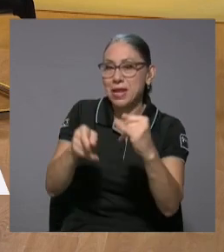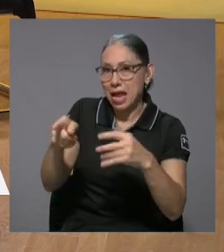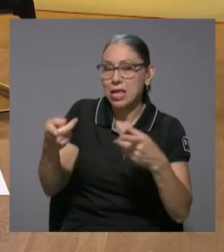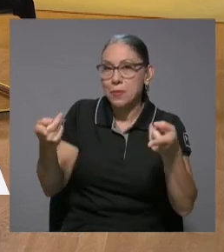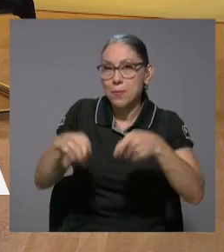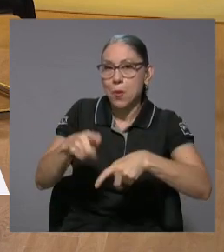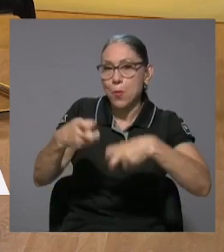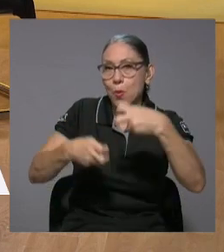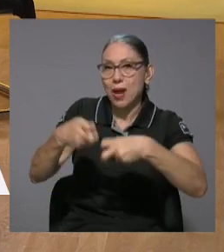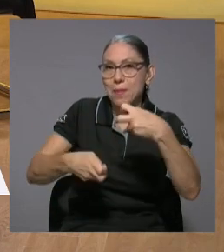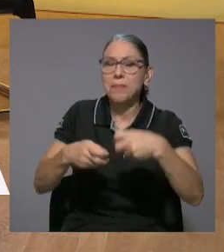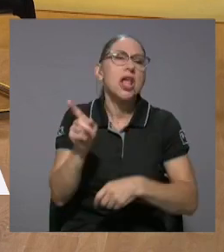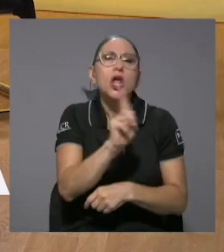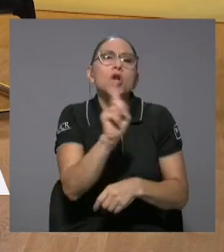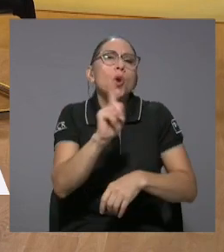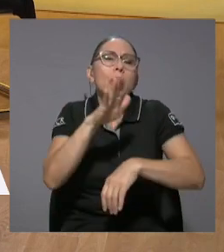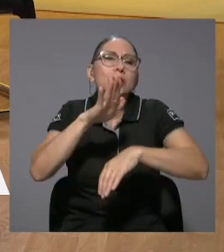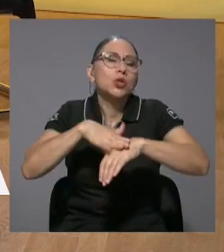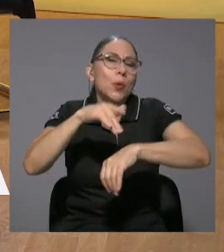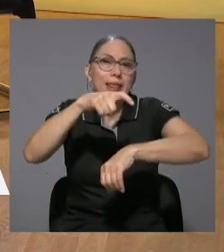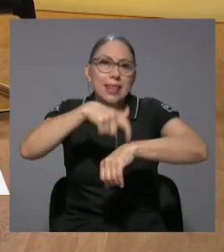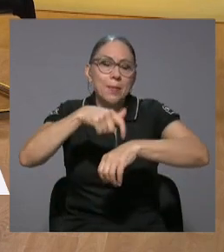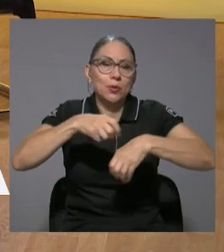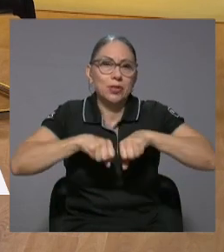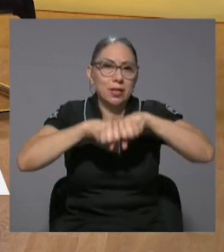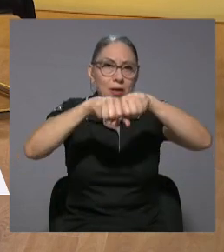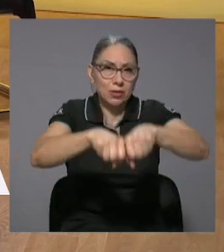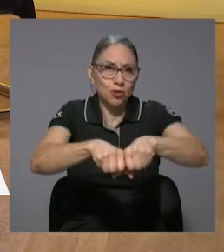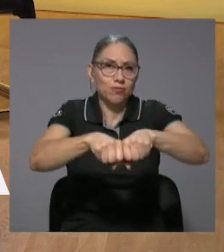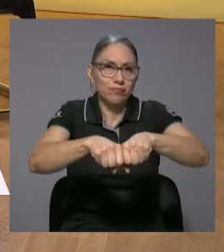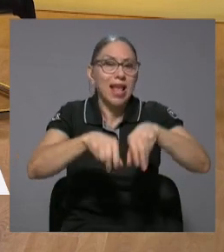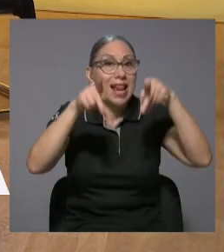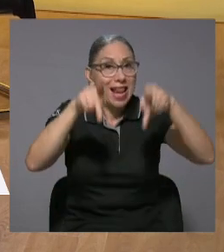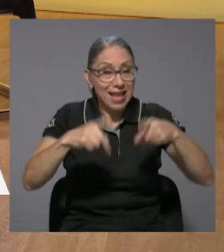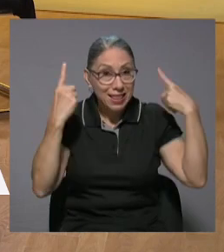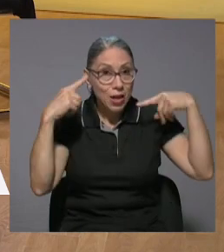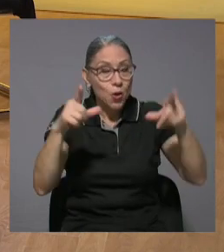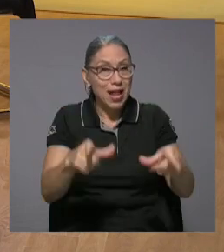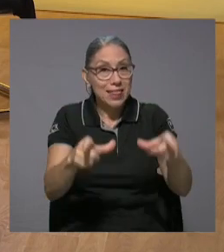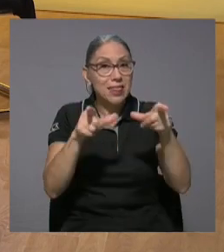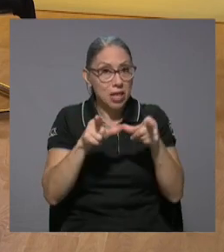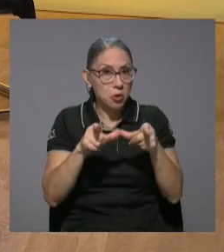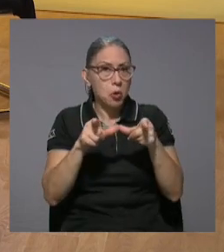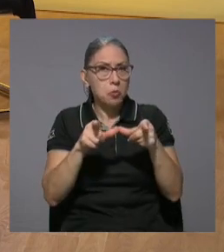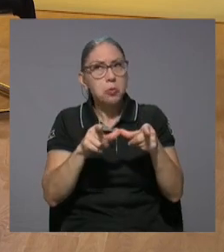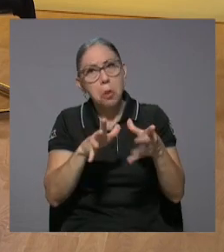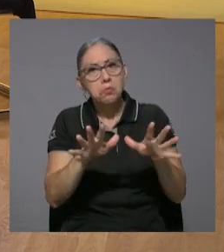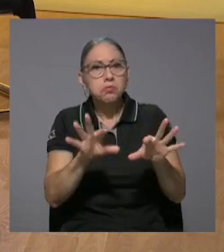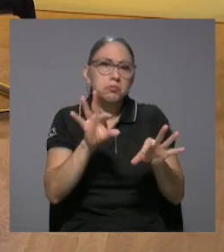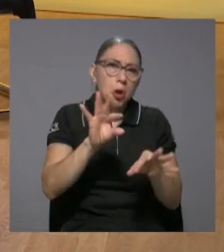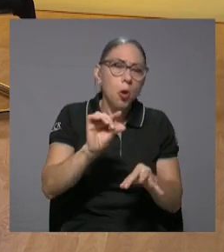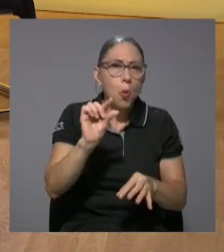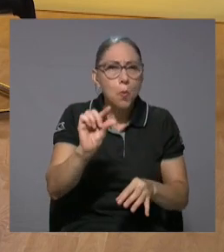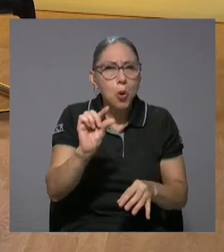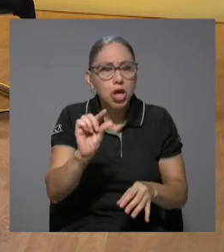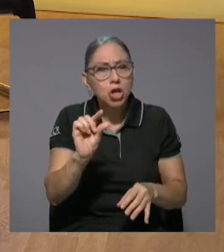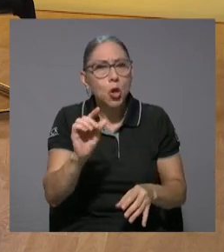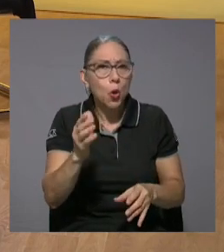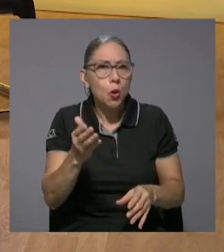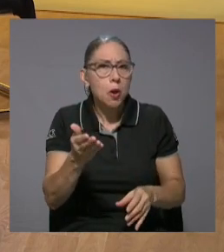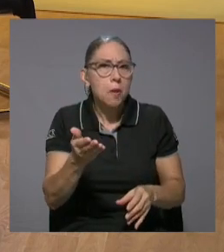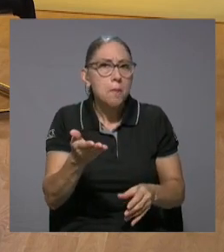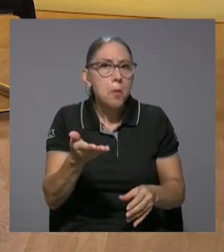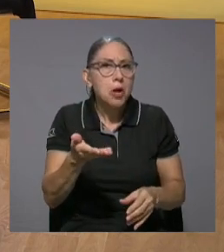de graduación, porque la gente que logra obtener su título en realidad lo está sacando en promedio un poquito por encima del